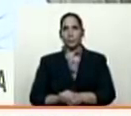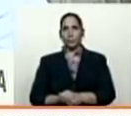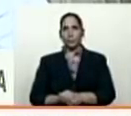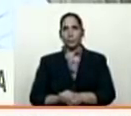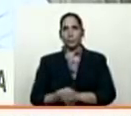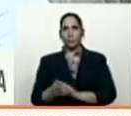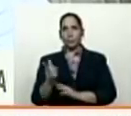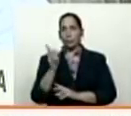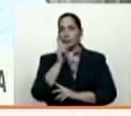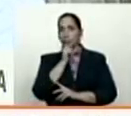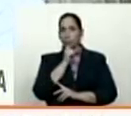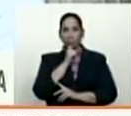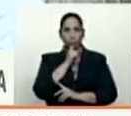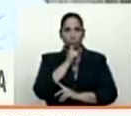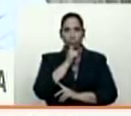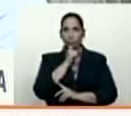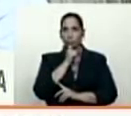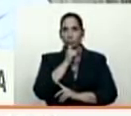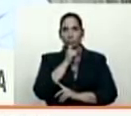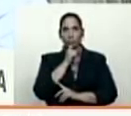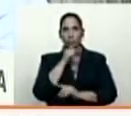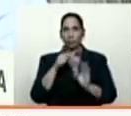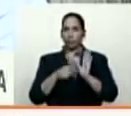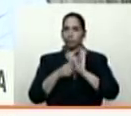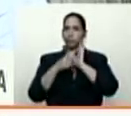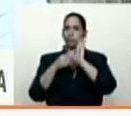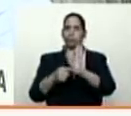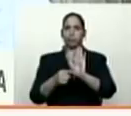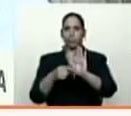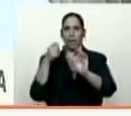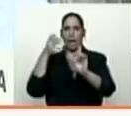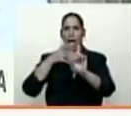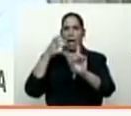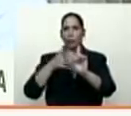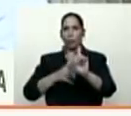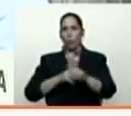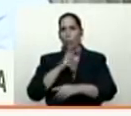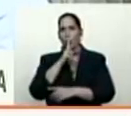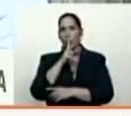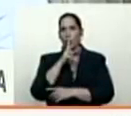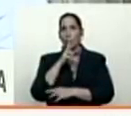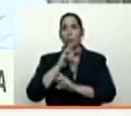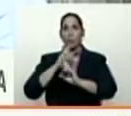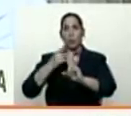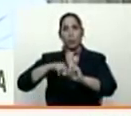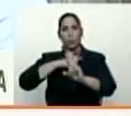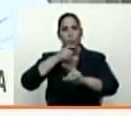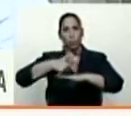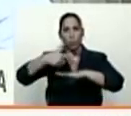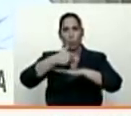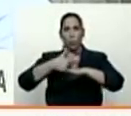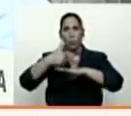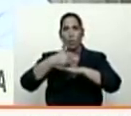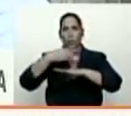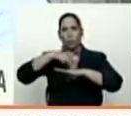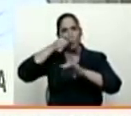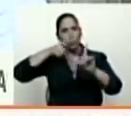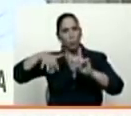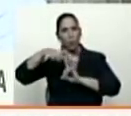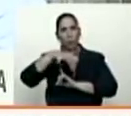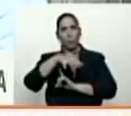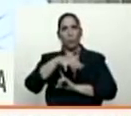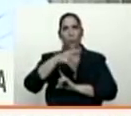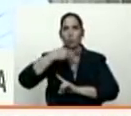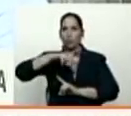hay referencia de un acto tan aberrante. La respuesta de nuestro gobierno, de nuestro pueblo,